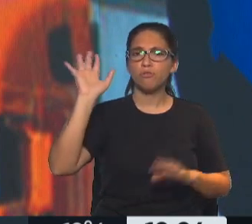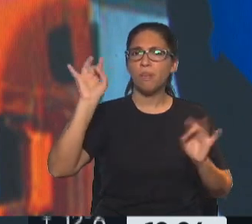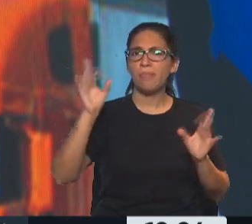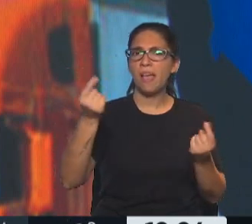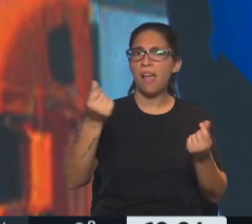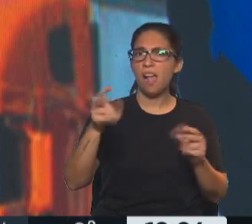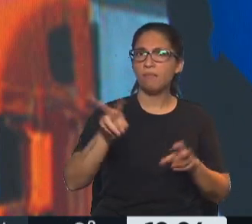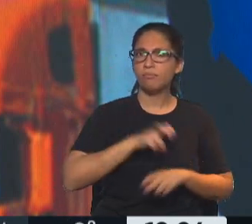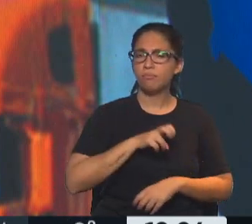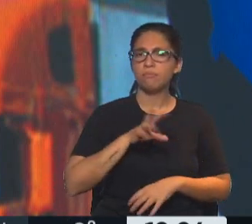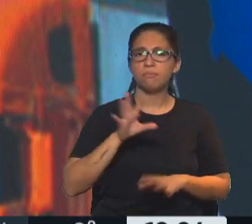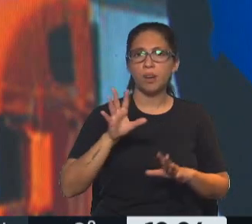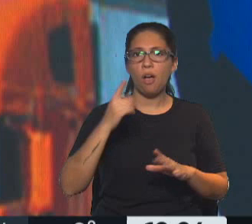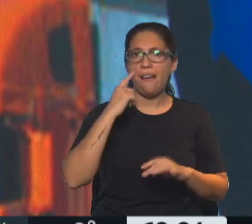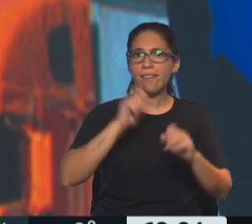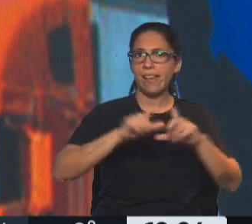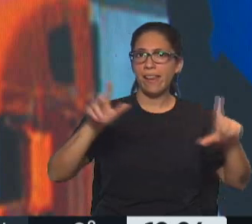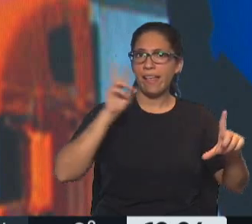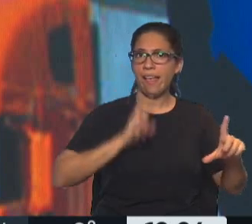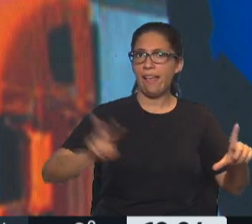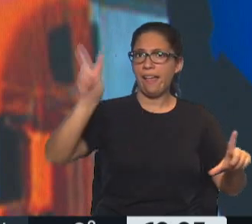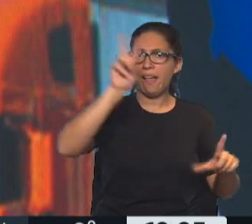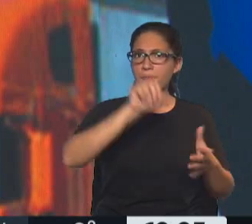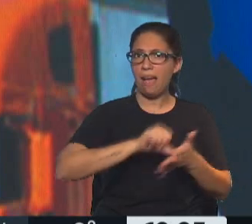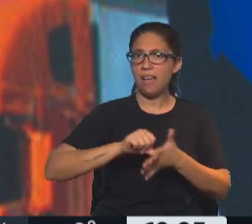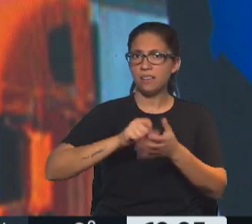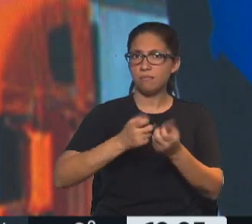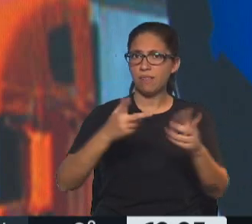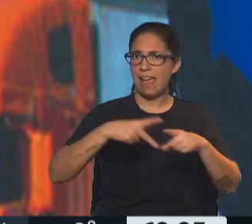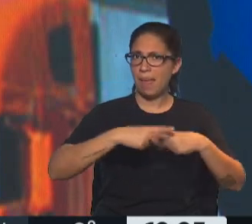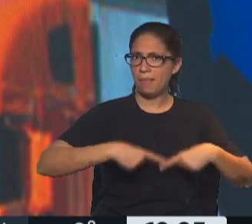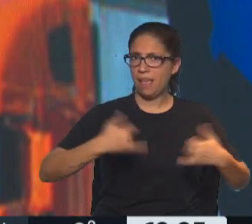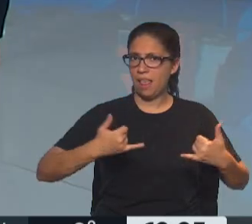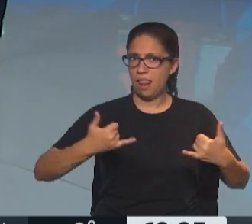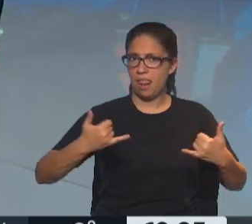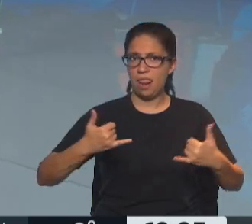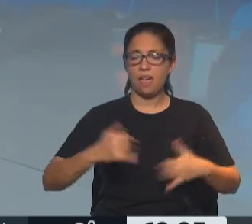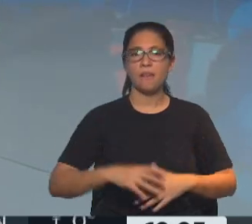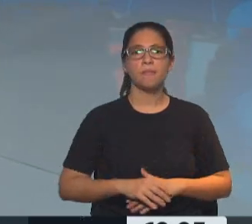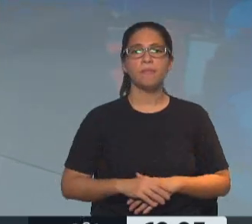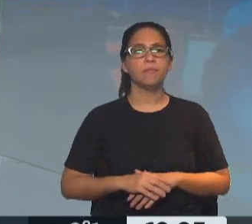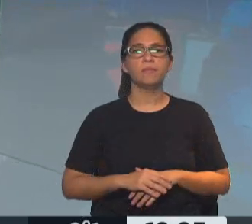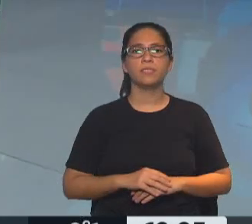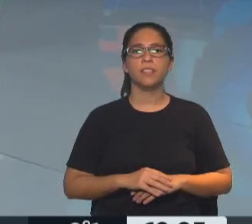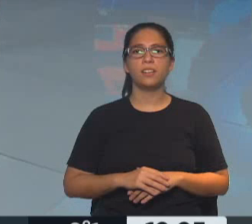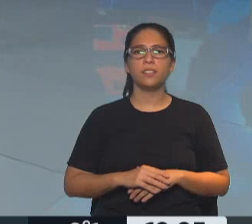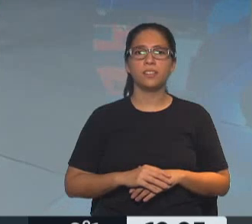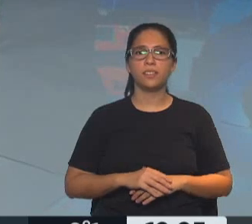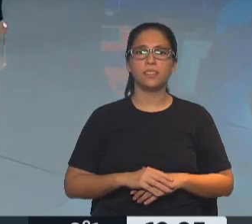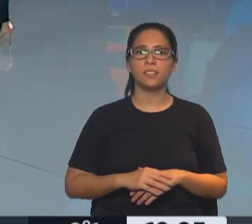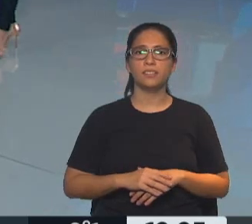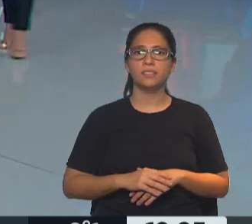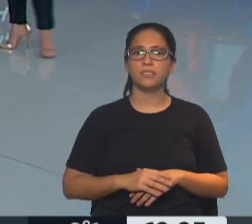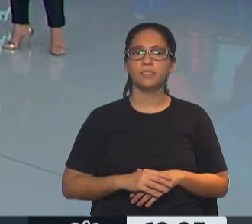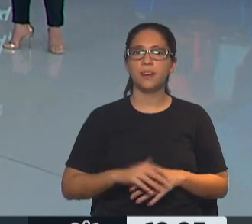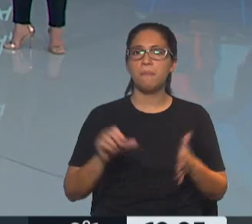retenciones. Ampliemos el mapa y veamos que las herramientas son varias y se pueden usar también. Avancemos ahora sí a ver cuáles